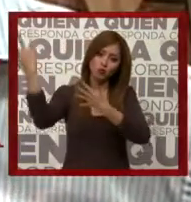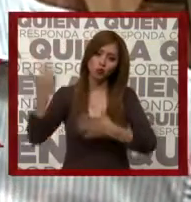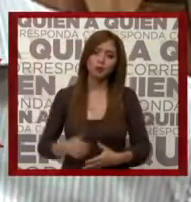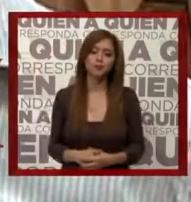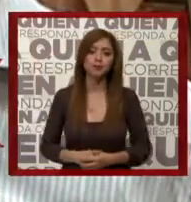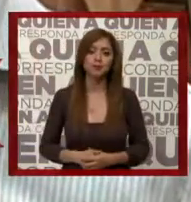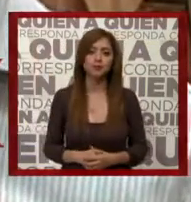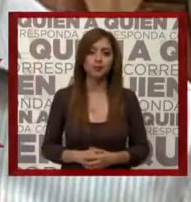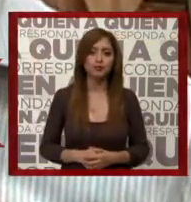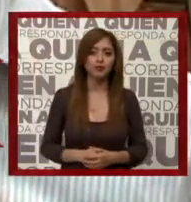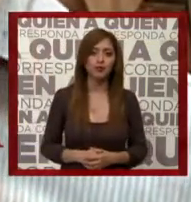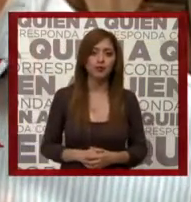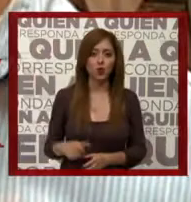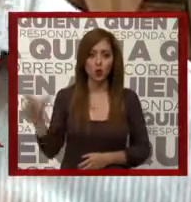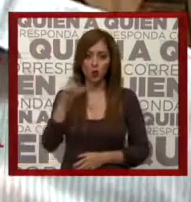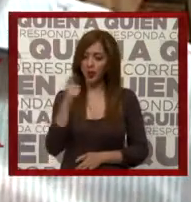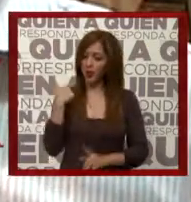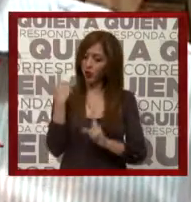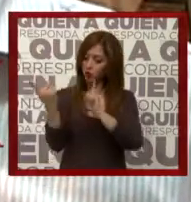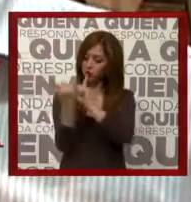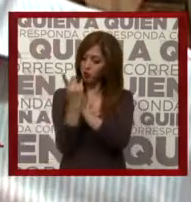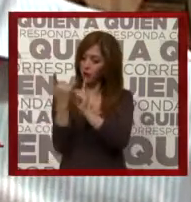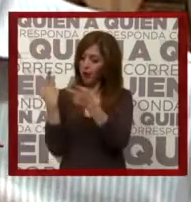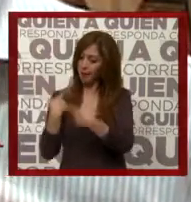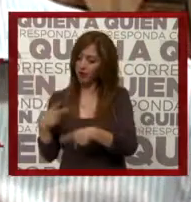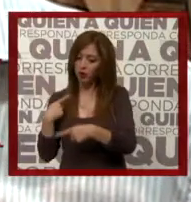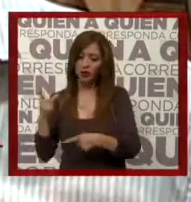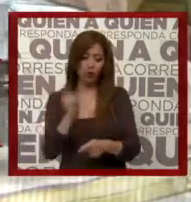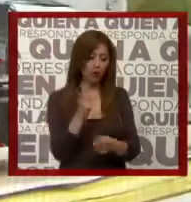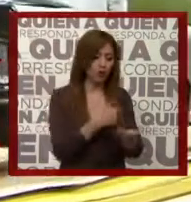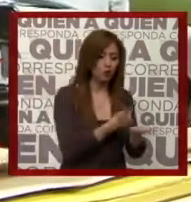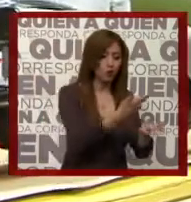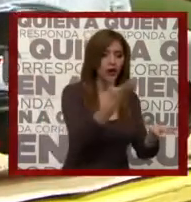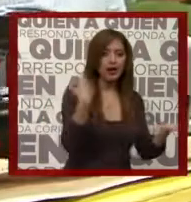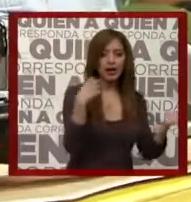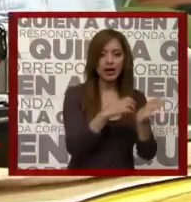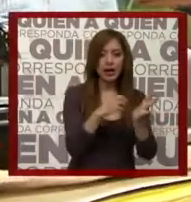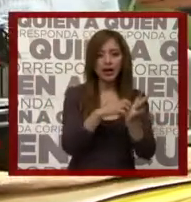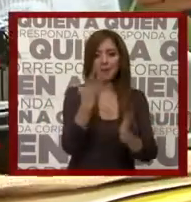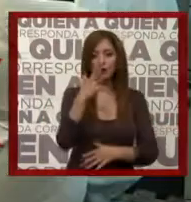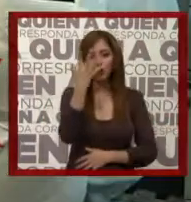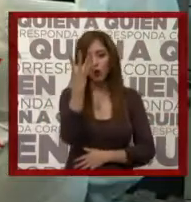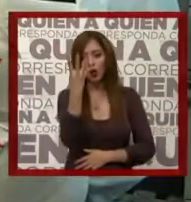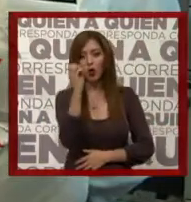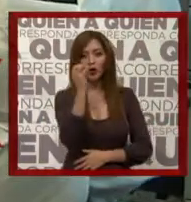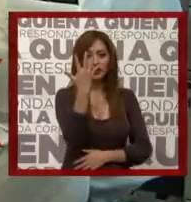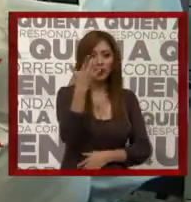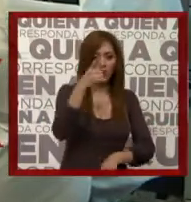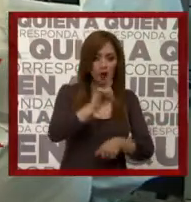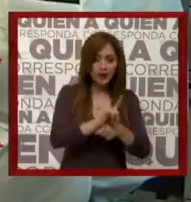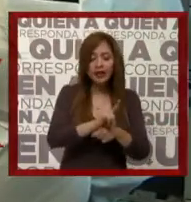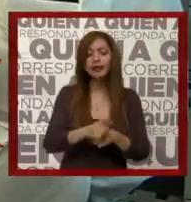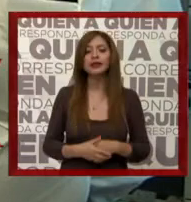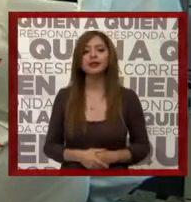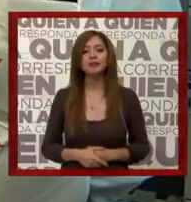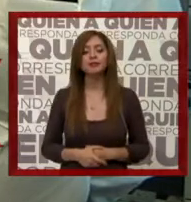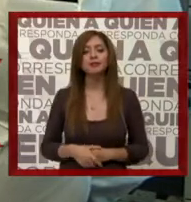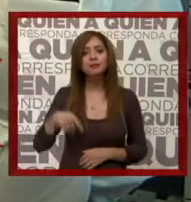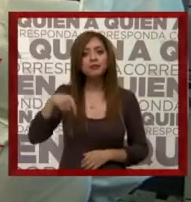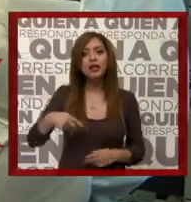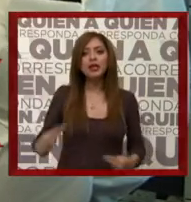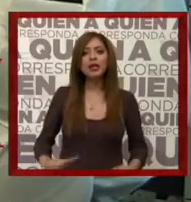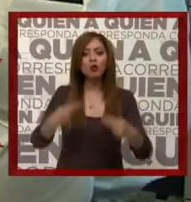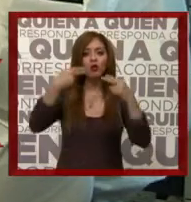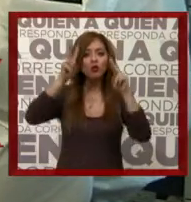inicia la relación con el cliente hasta que salen las cajas, estamos hablando de unos 4 o 5 días. El lema de la empresa